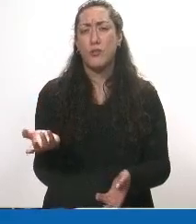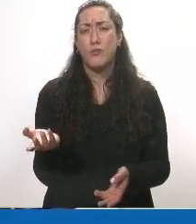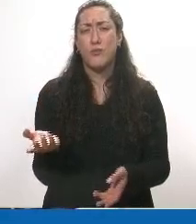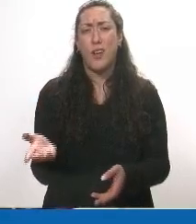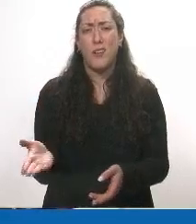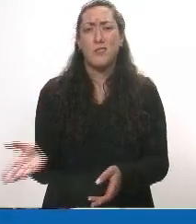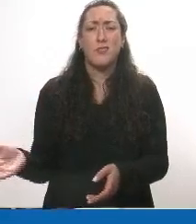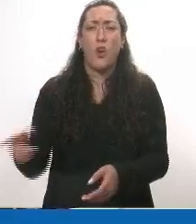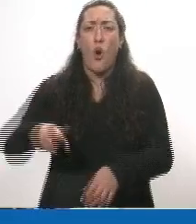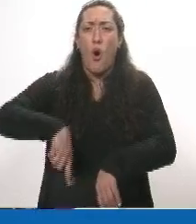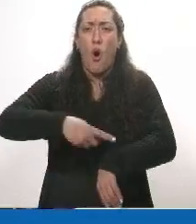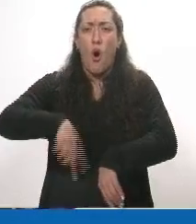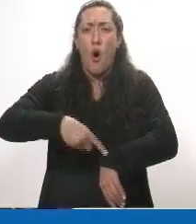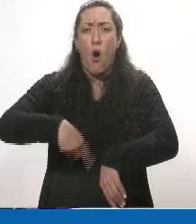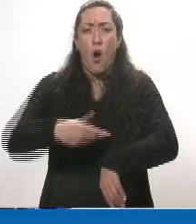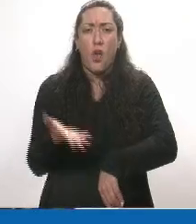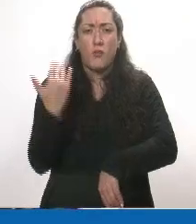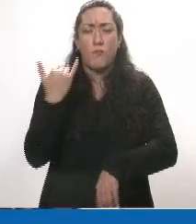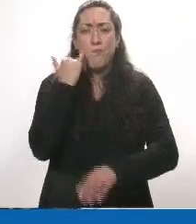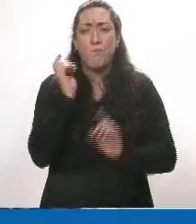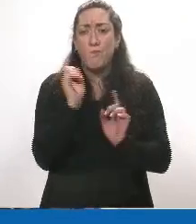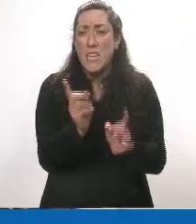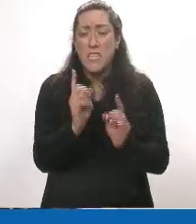largo. Todo es lo mismo.